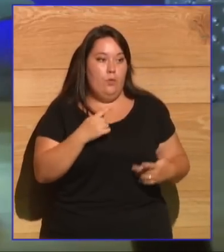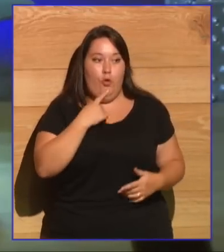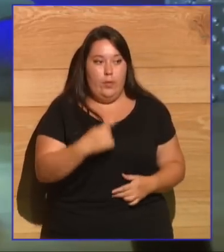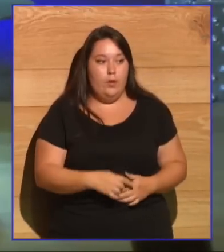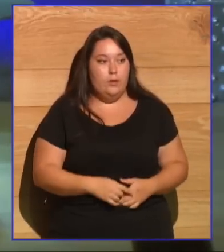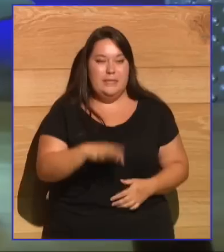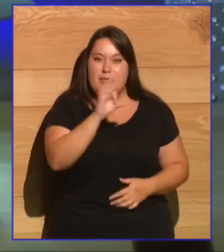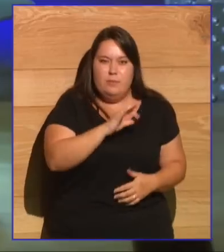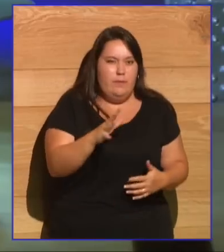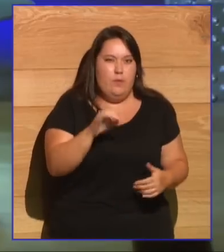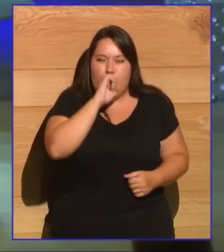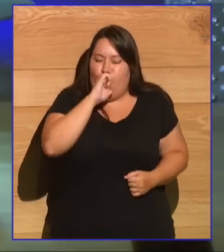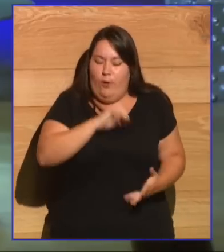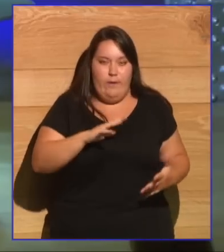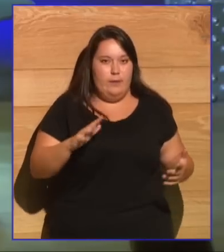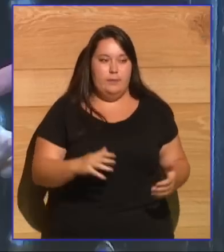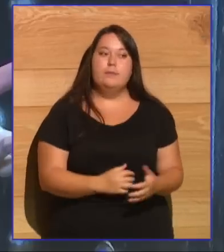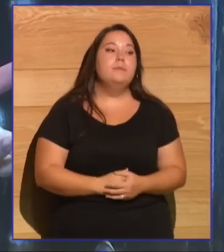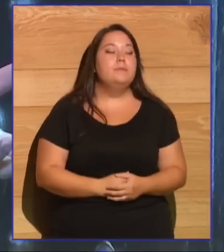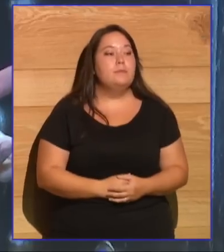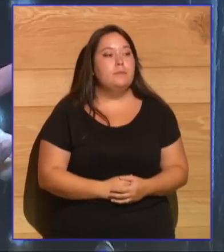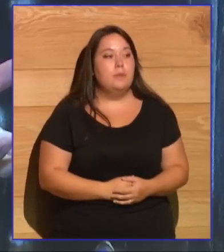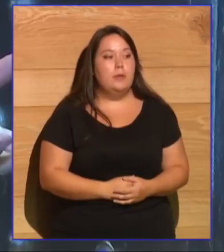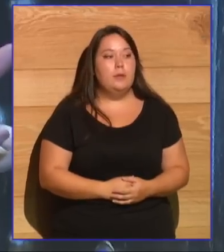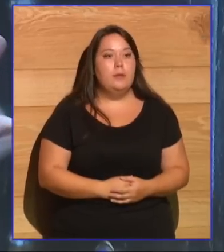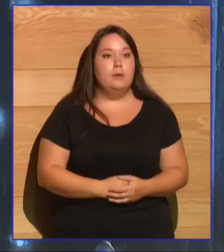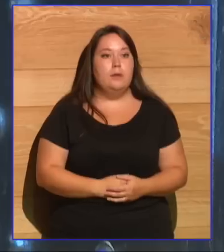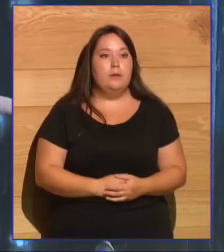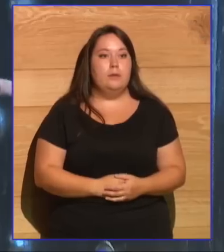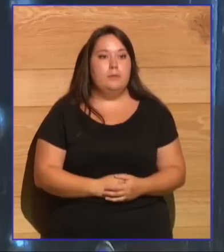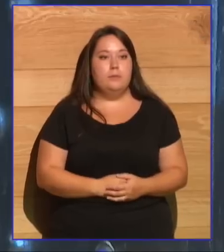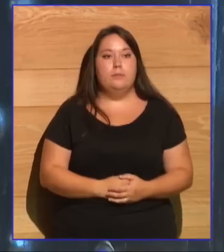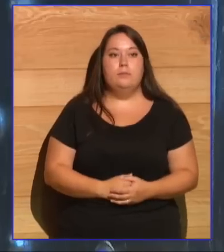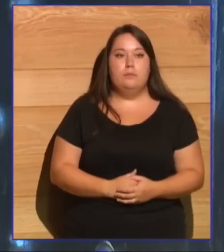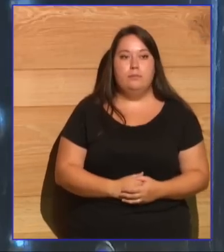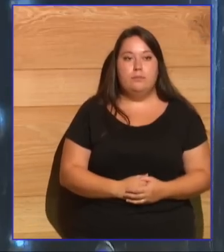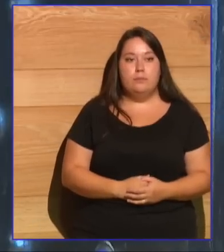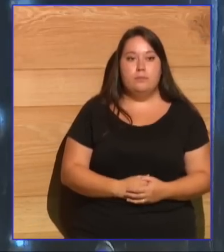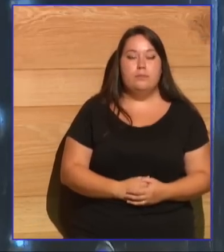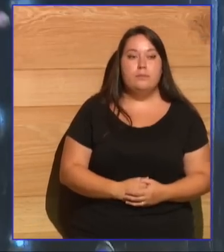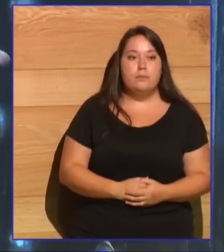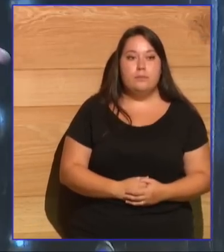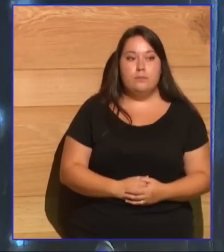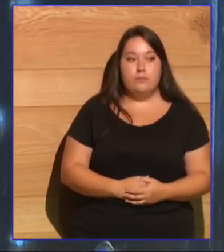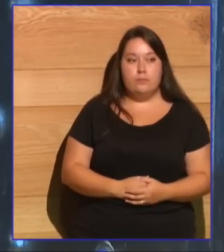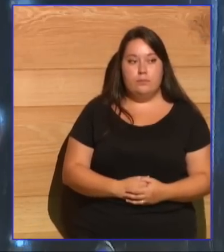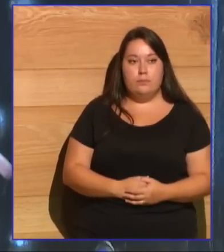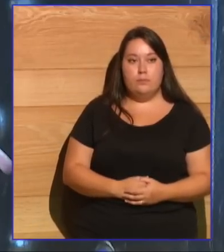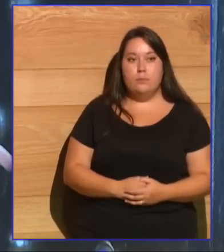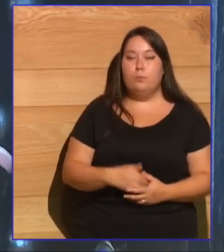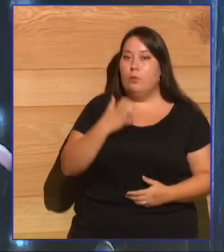spielberg que adoro pero esto estoy aquí y rodrigo tiene razón mira vamos a llevarlo al terreno donde tu eres grande arturo